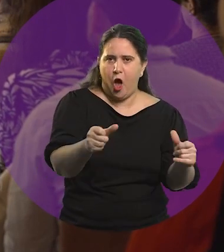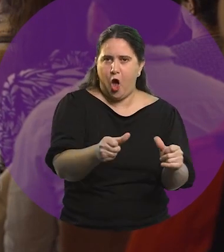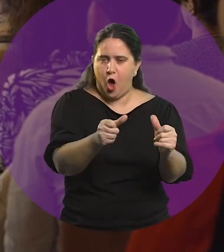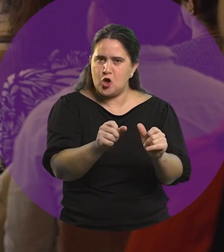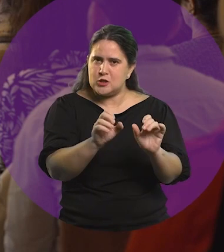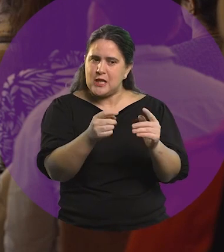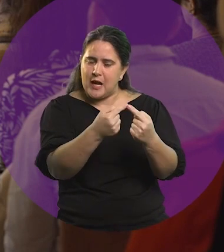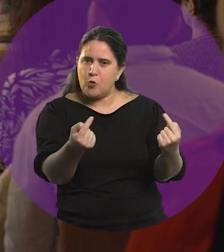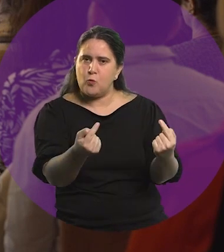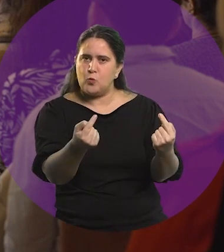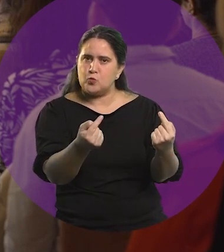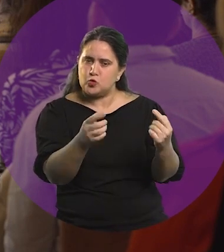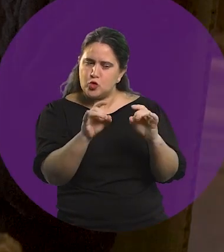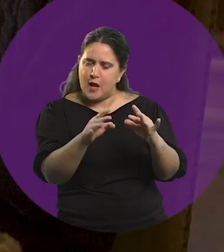a